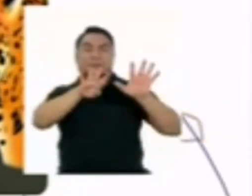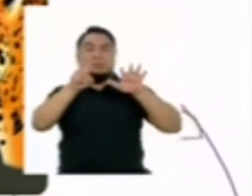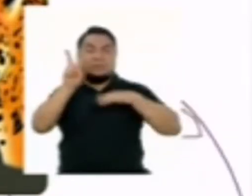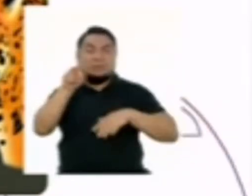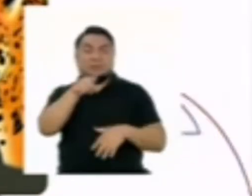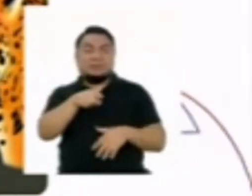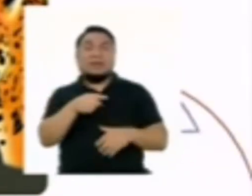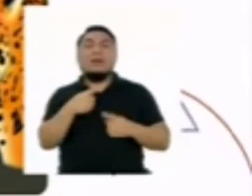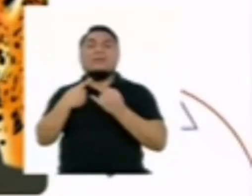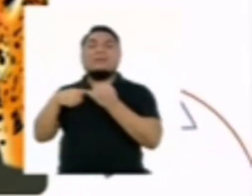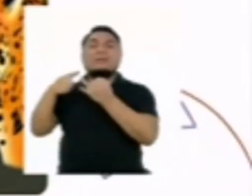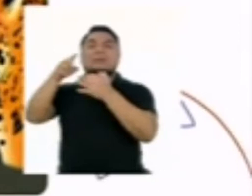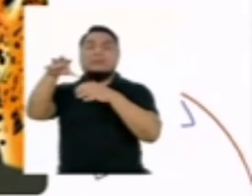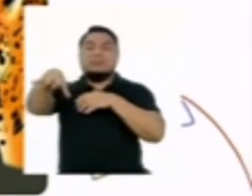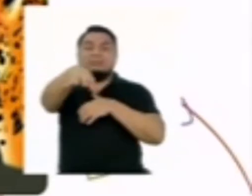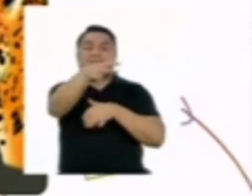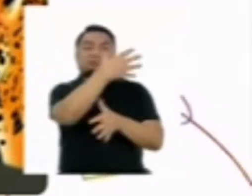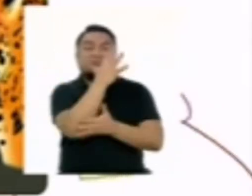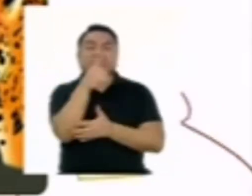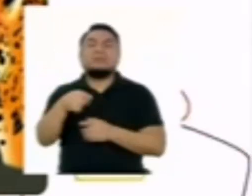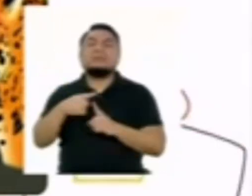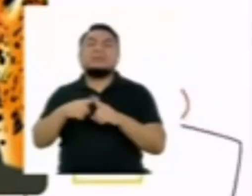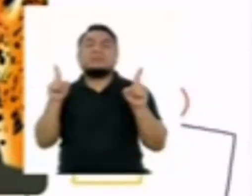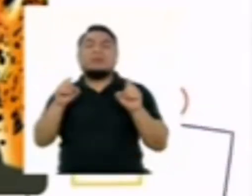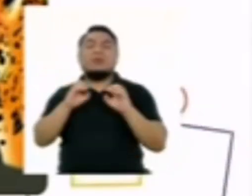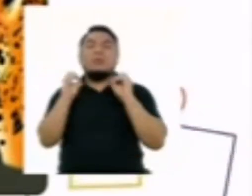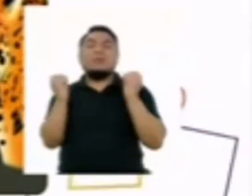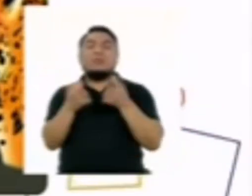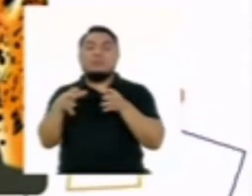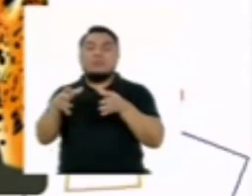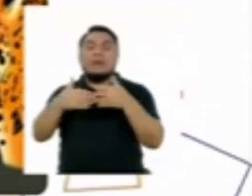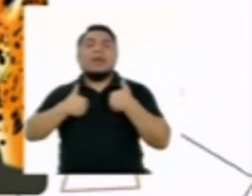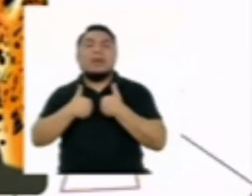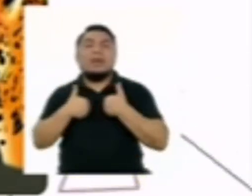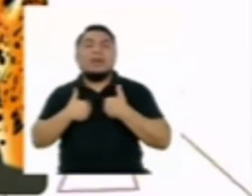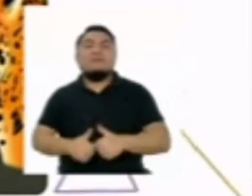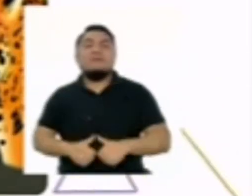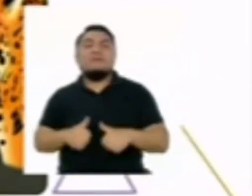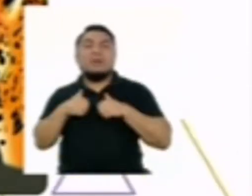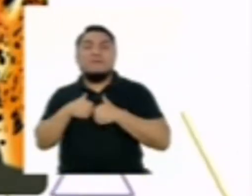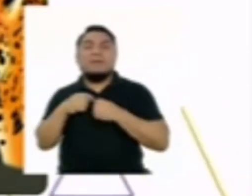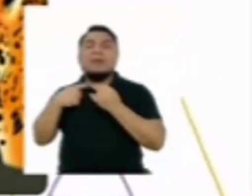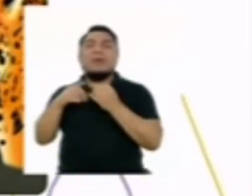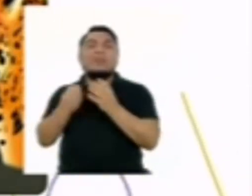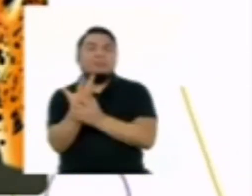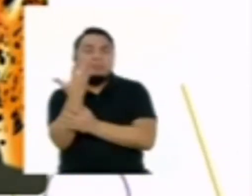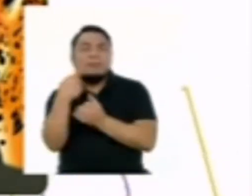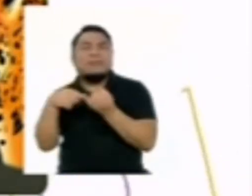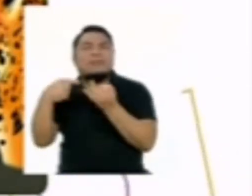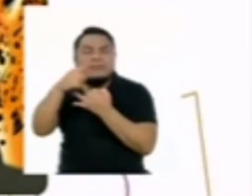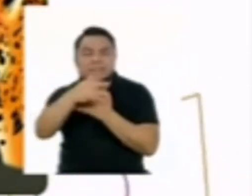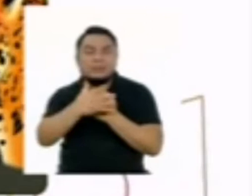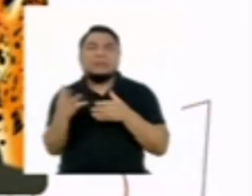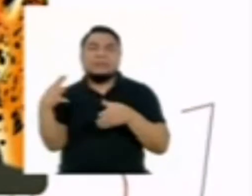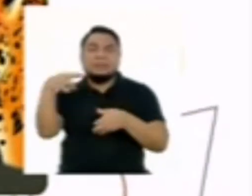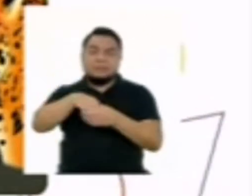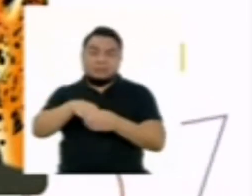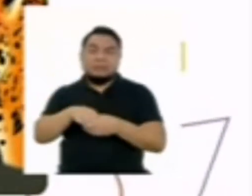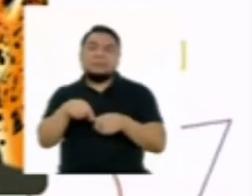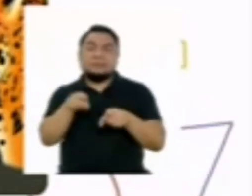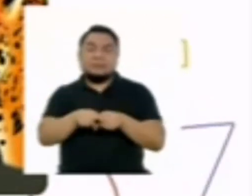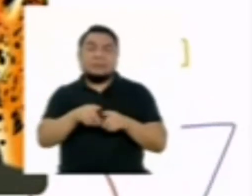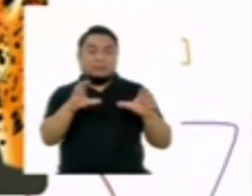1992, la biodiversidad es la variabilidad de organismos vivos de cualquier fuente, incluidos, entre otros,